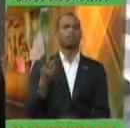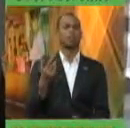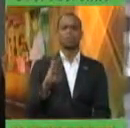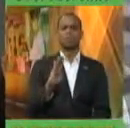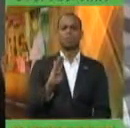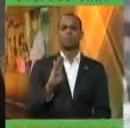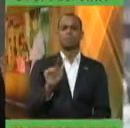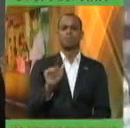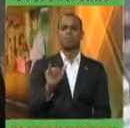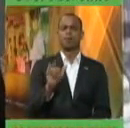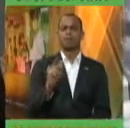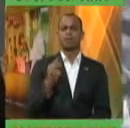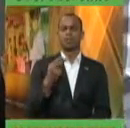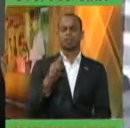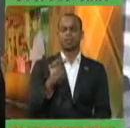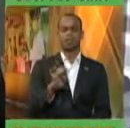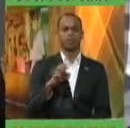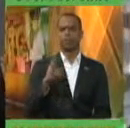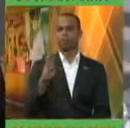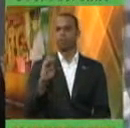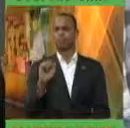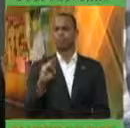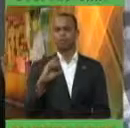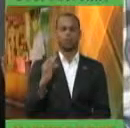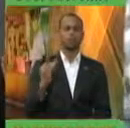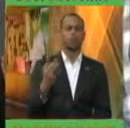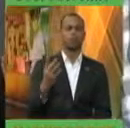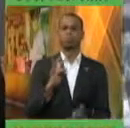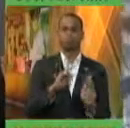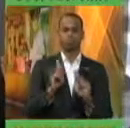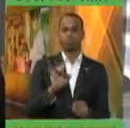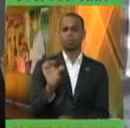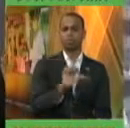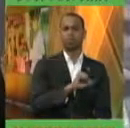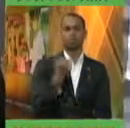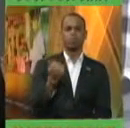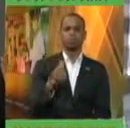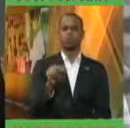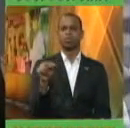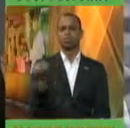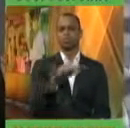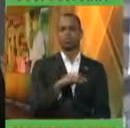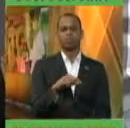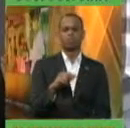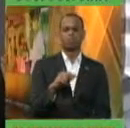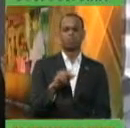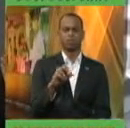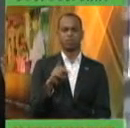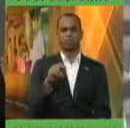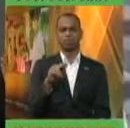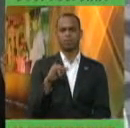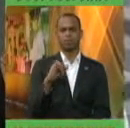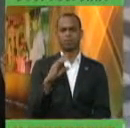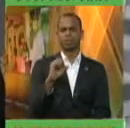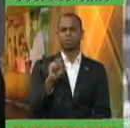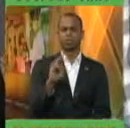bayahibe como en puerto plata está la cadena de hoteles paradisus hard rock natura parc